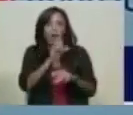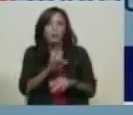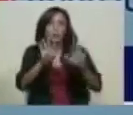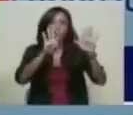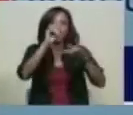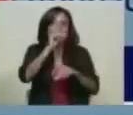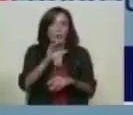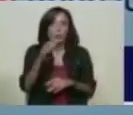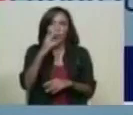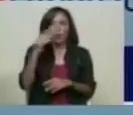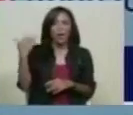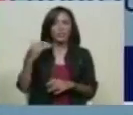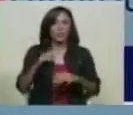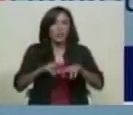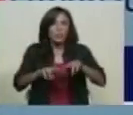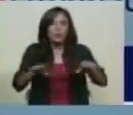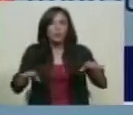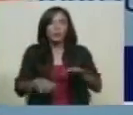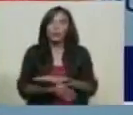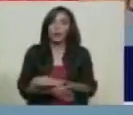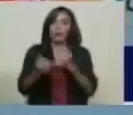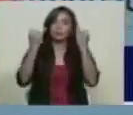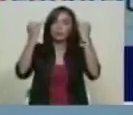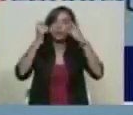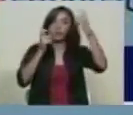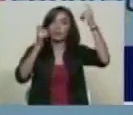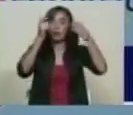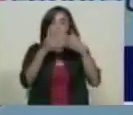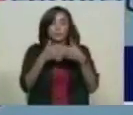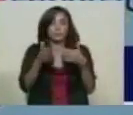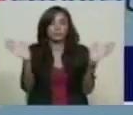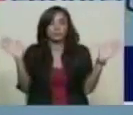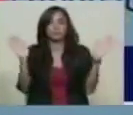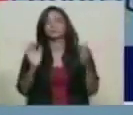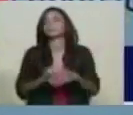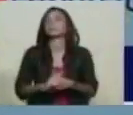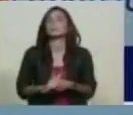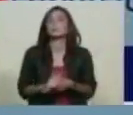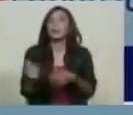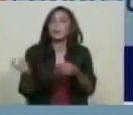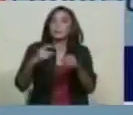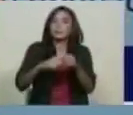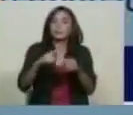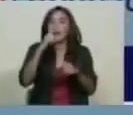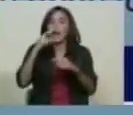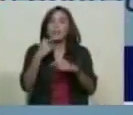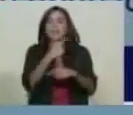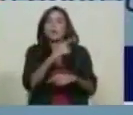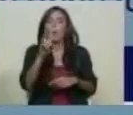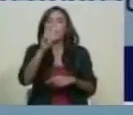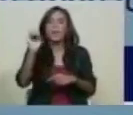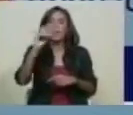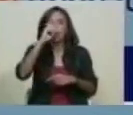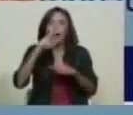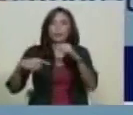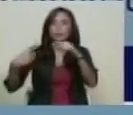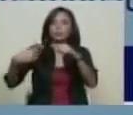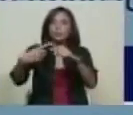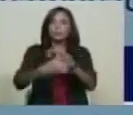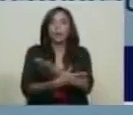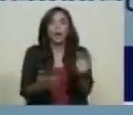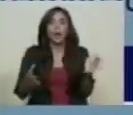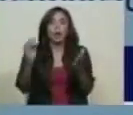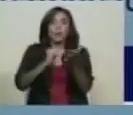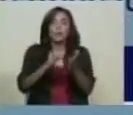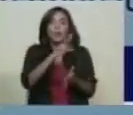añitos y el comandante Chávez abrió las puertas del partido. Dentro de 20 años ya ustedes no serán la